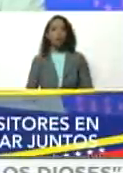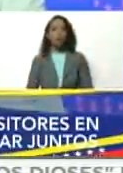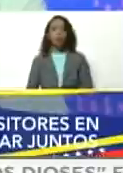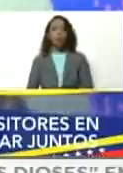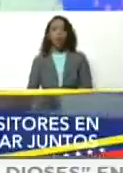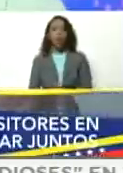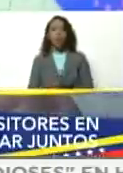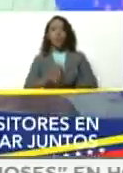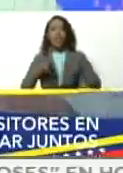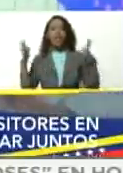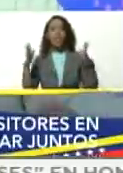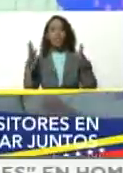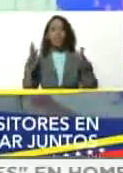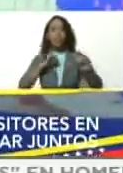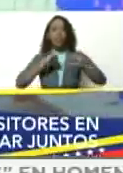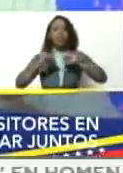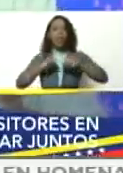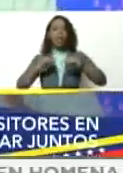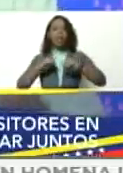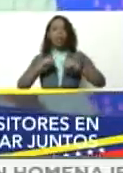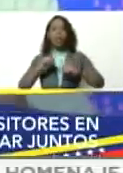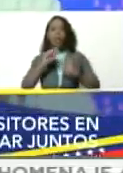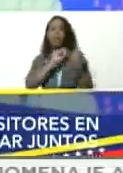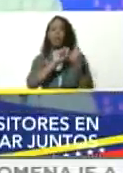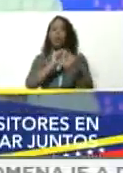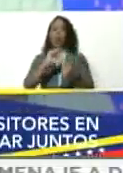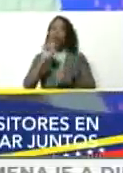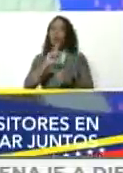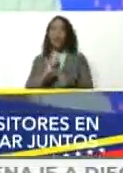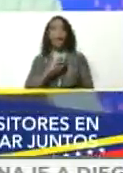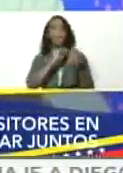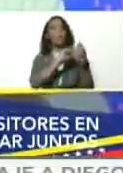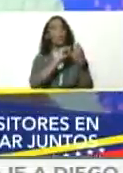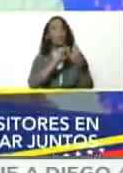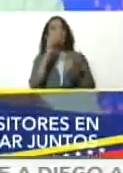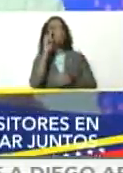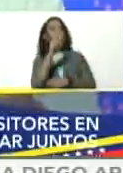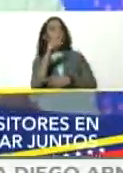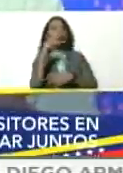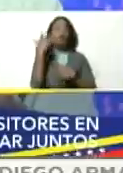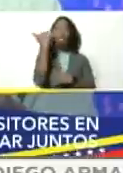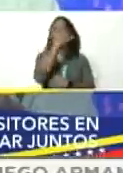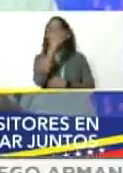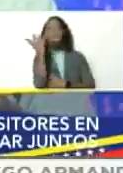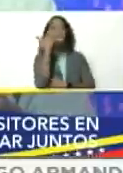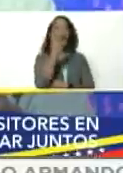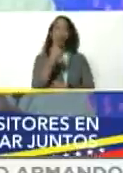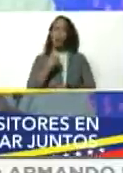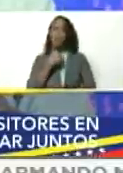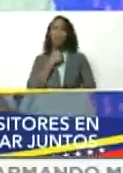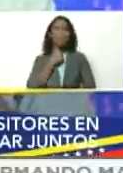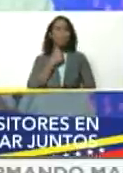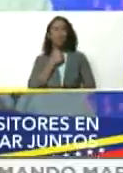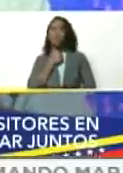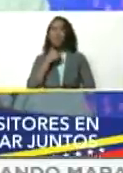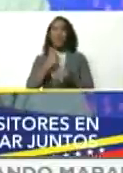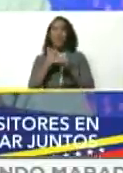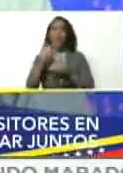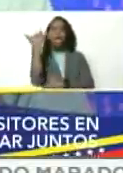Es un gran movimiento de diálogo, de acción. No es diálogo por diálogo, para vernos y marearnos aquí. No, a mí no me gusta el diálogo del